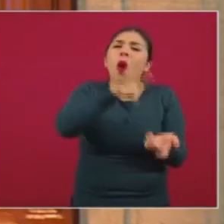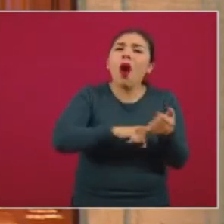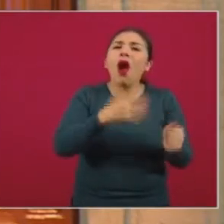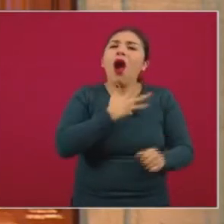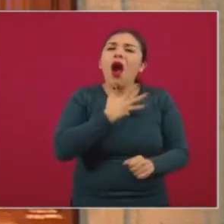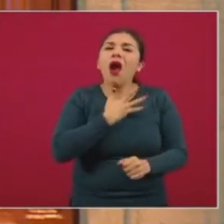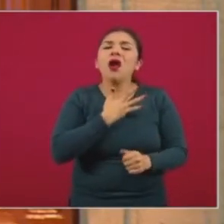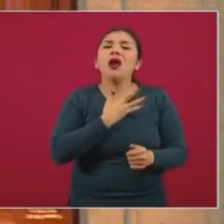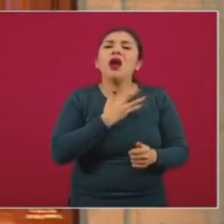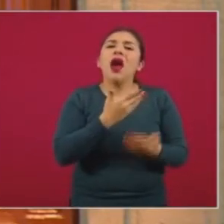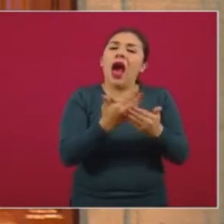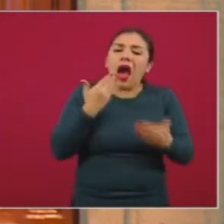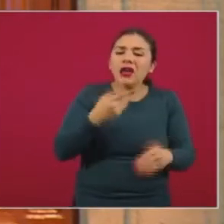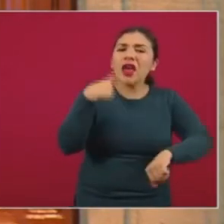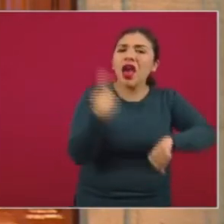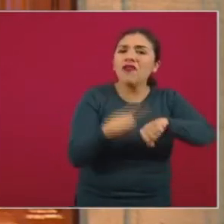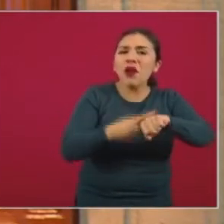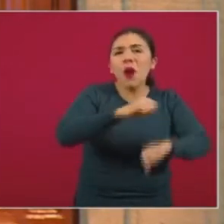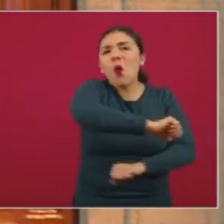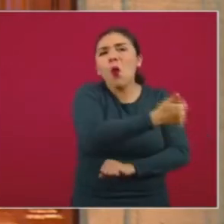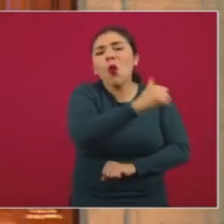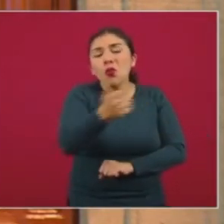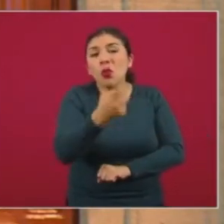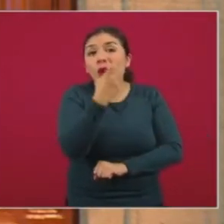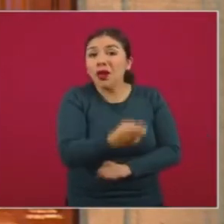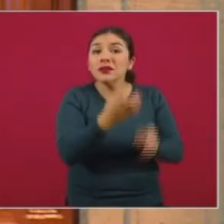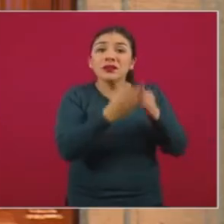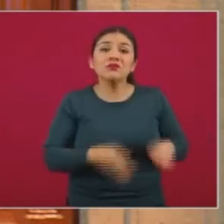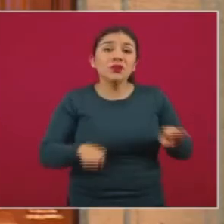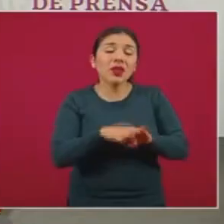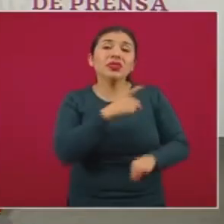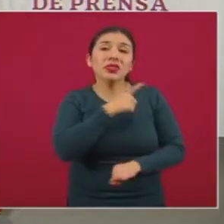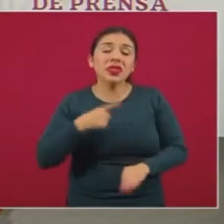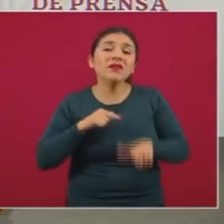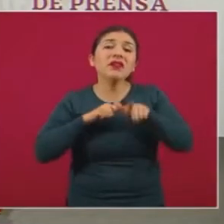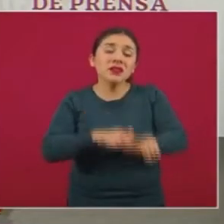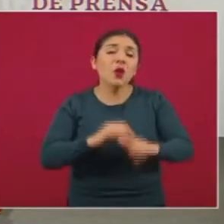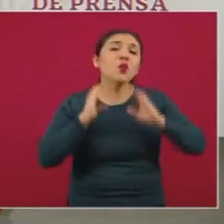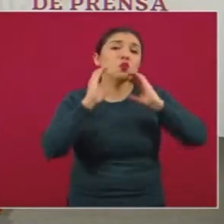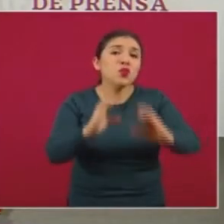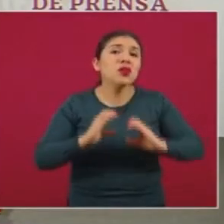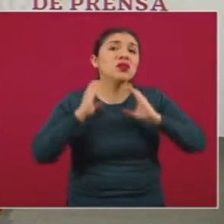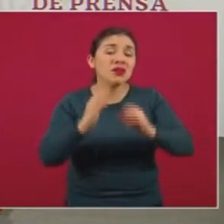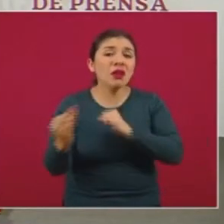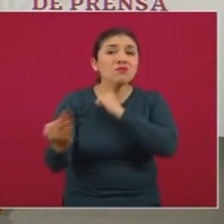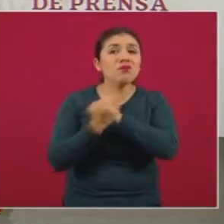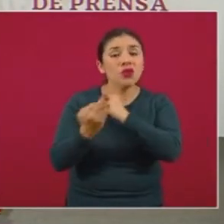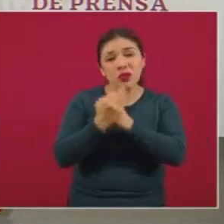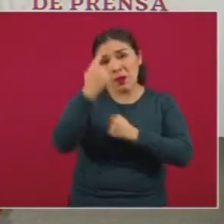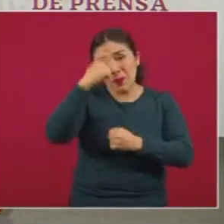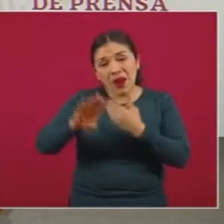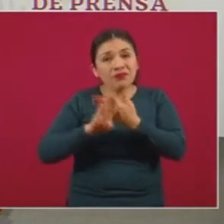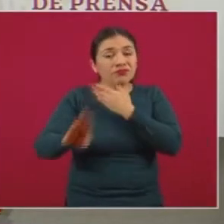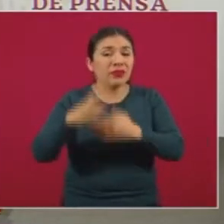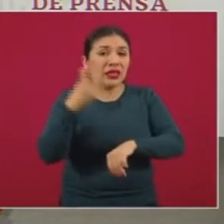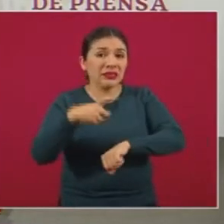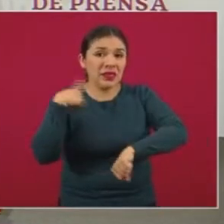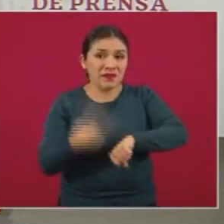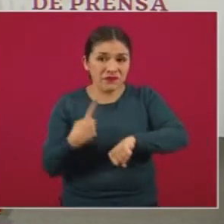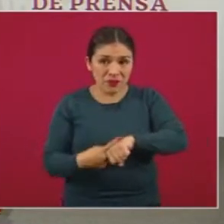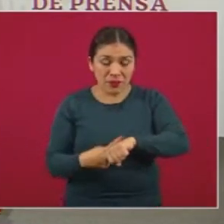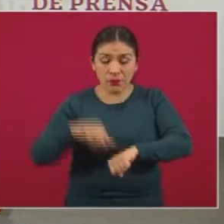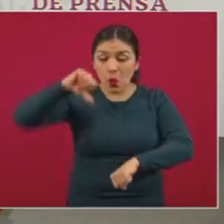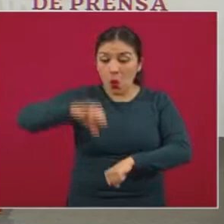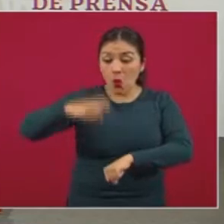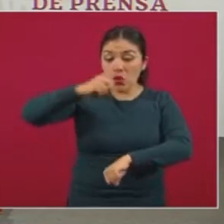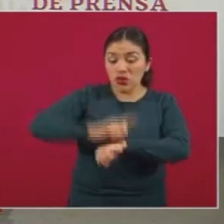con comorbilidades, y de ahí la importancia de poder seguirse cuidando, protegiendo y previniendo de la enfermedad. Para el